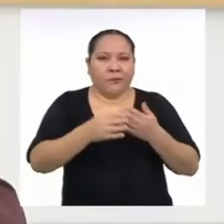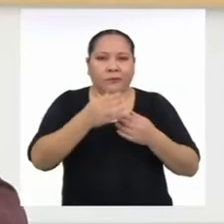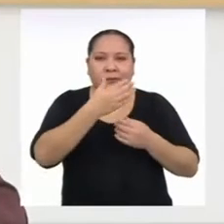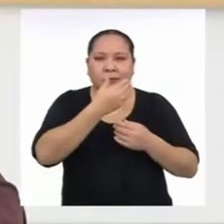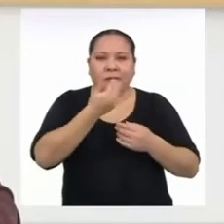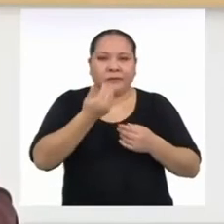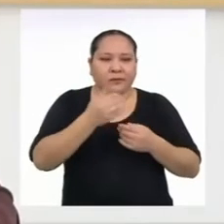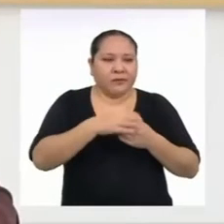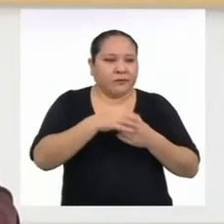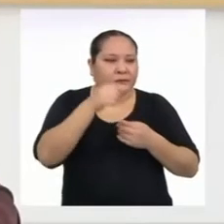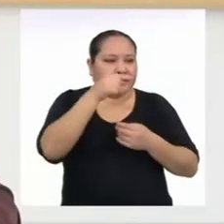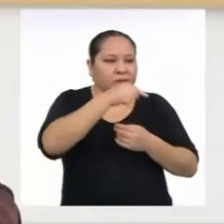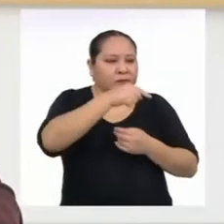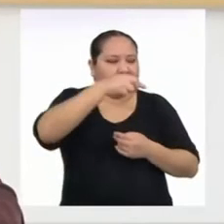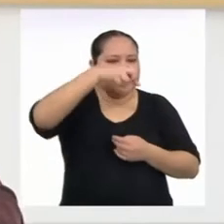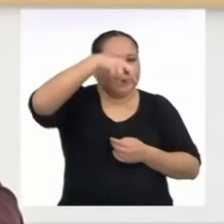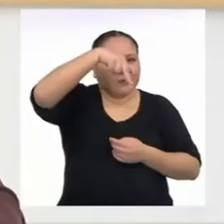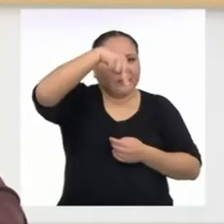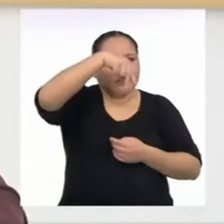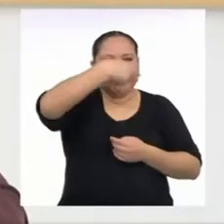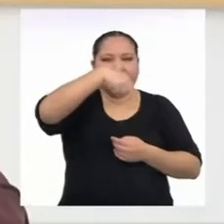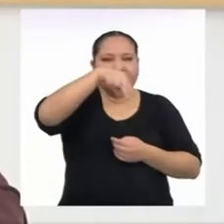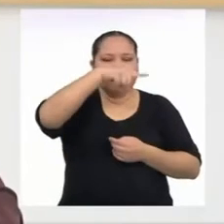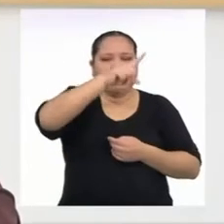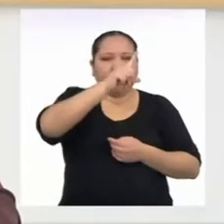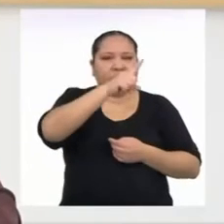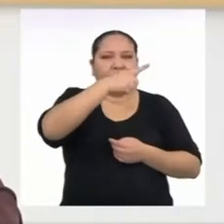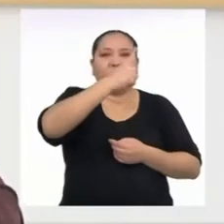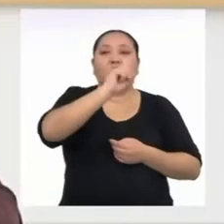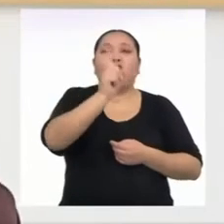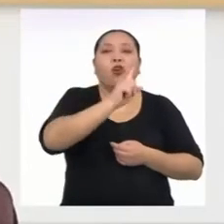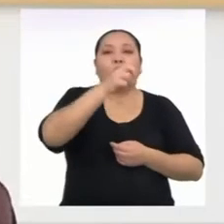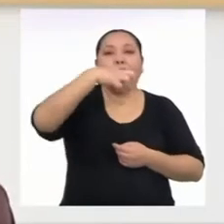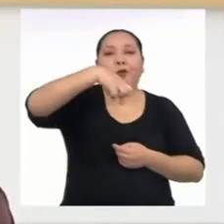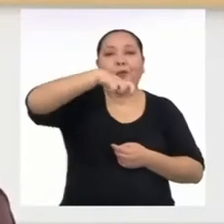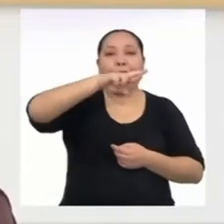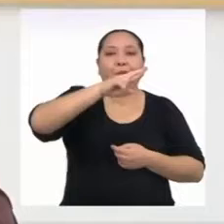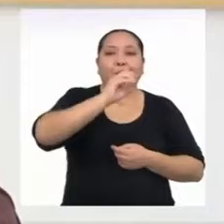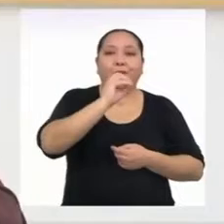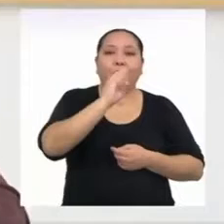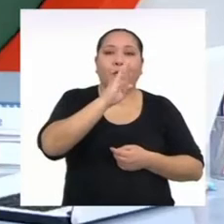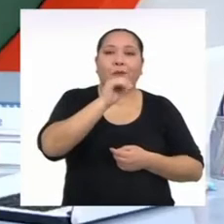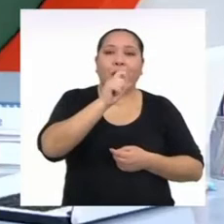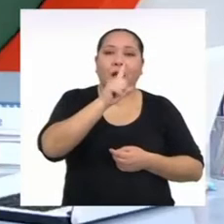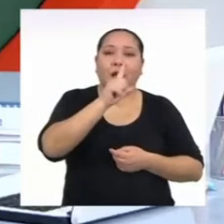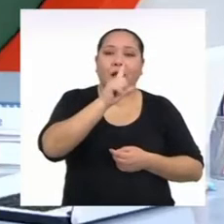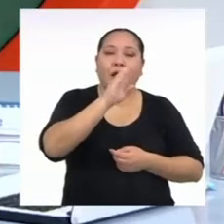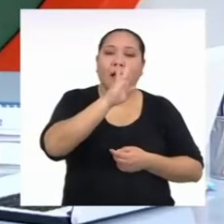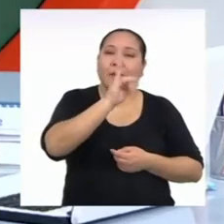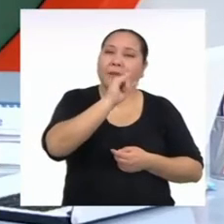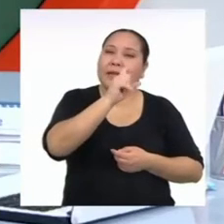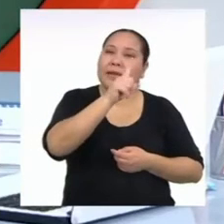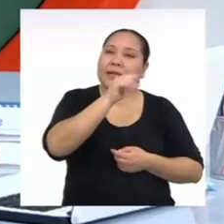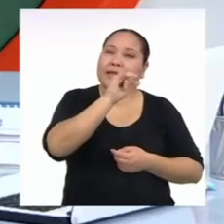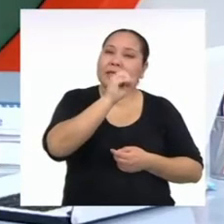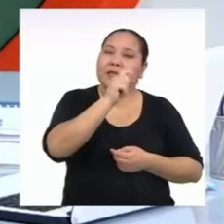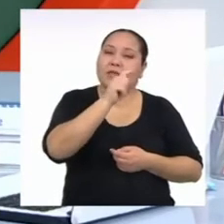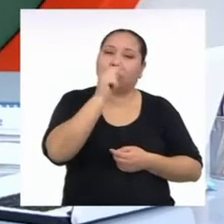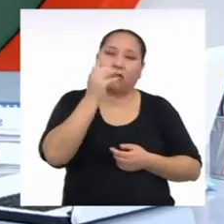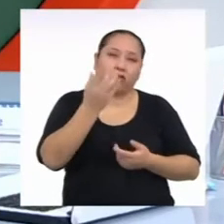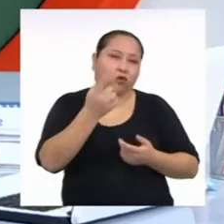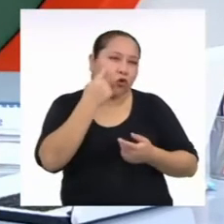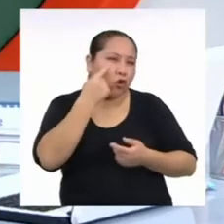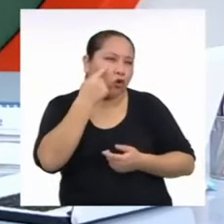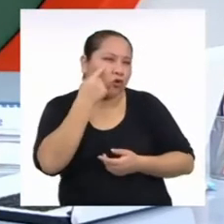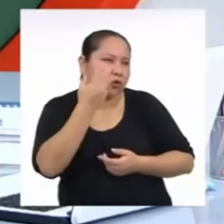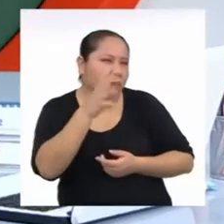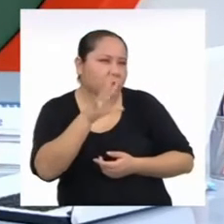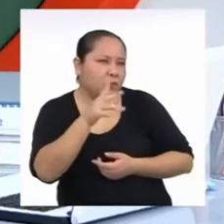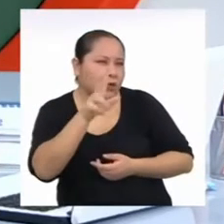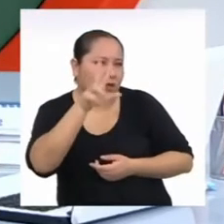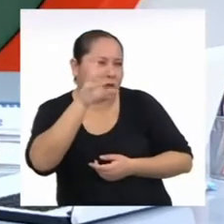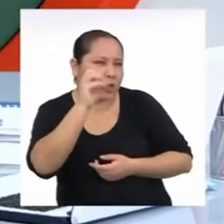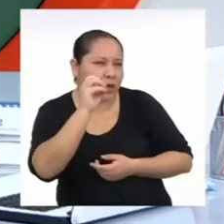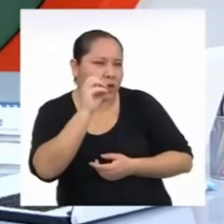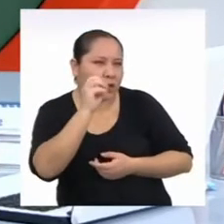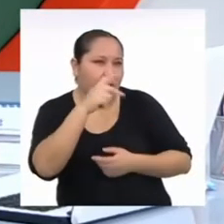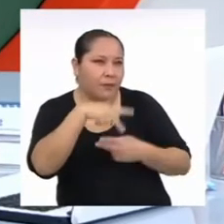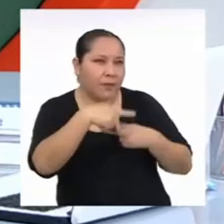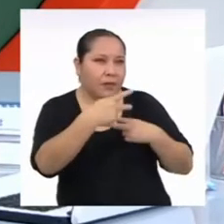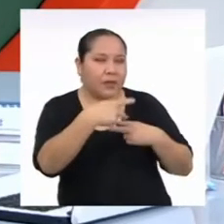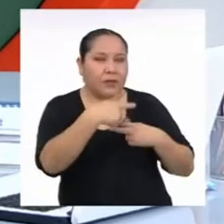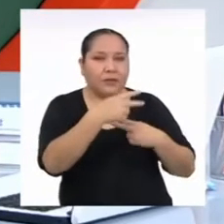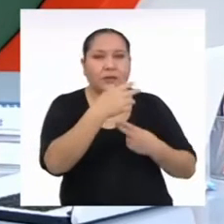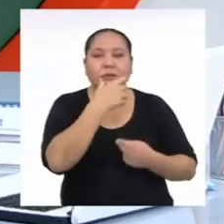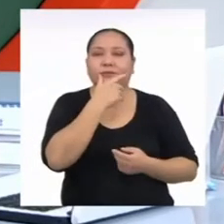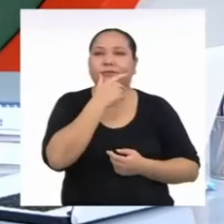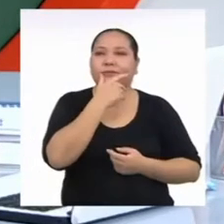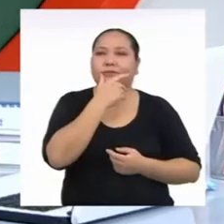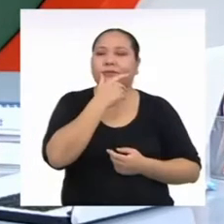no probabilístico. ¿Conocerás por lo menos a 30 vecinos? Creo que sí.